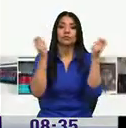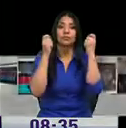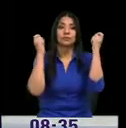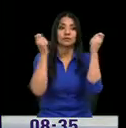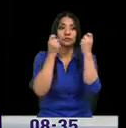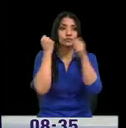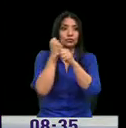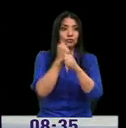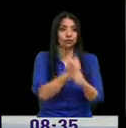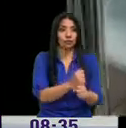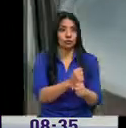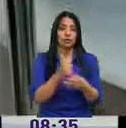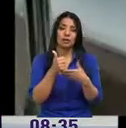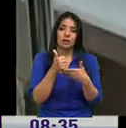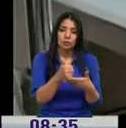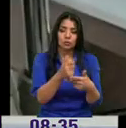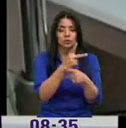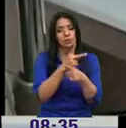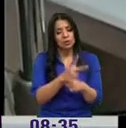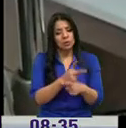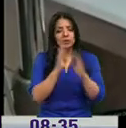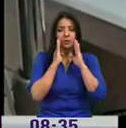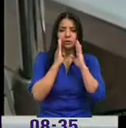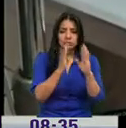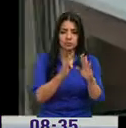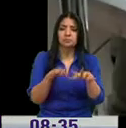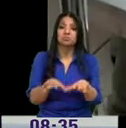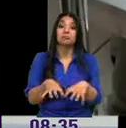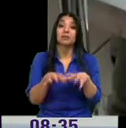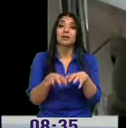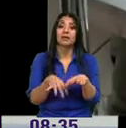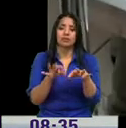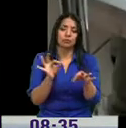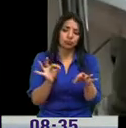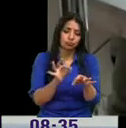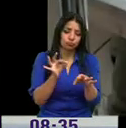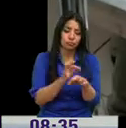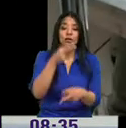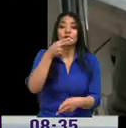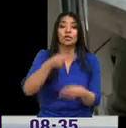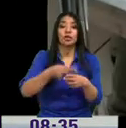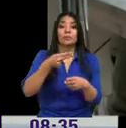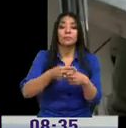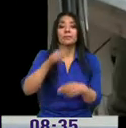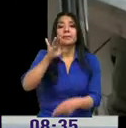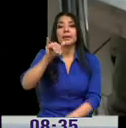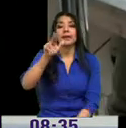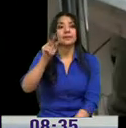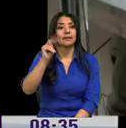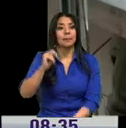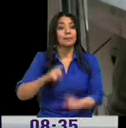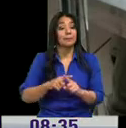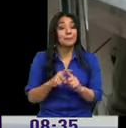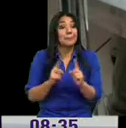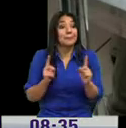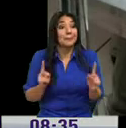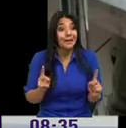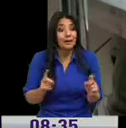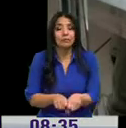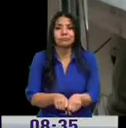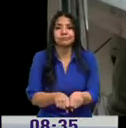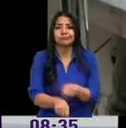Animal, le han rescatado, le han dado todos los cuidados que se merece a este perrito, que le bautizaron como Brian, pero lastimosamente tiene una